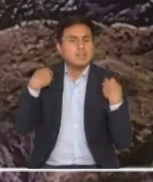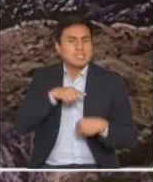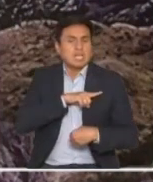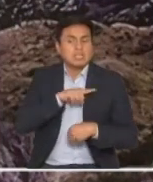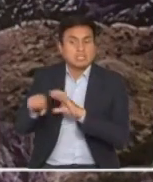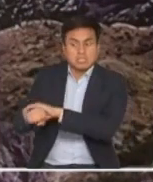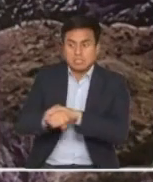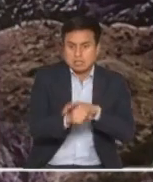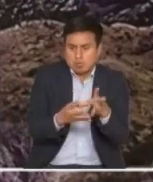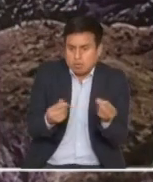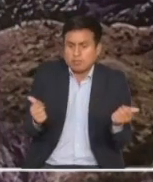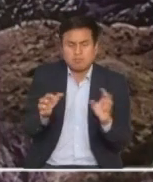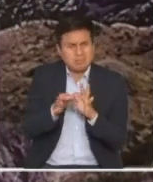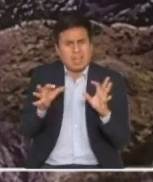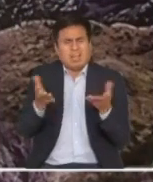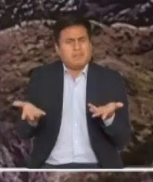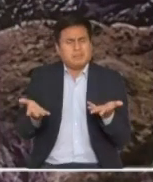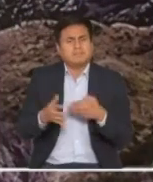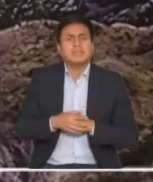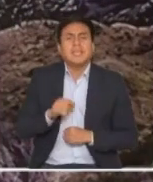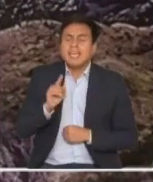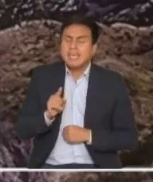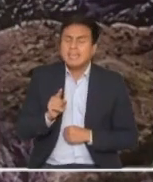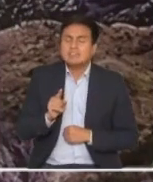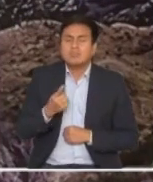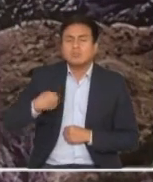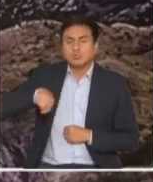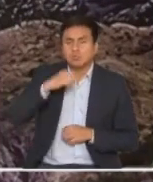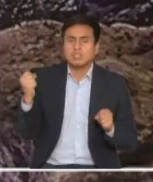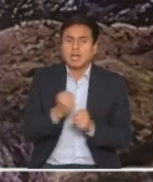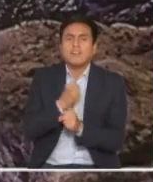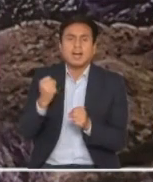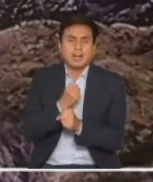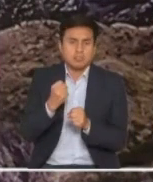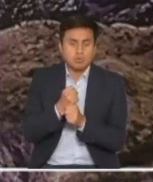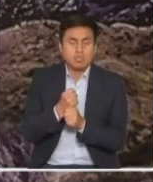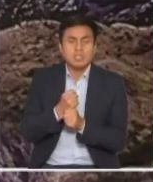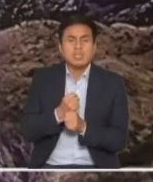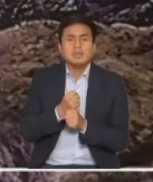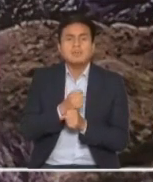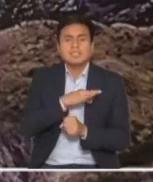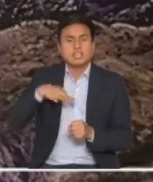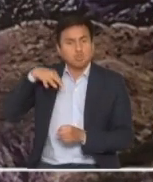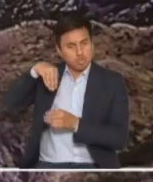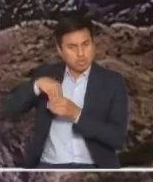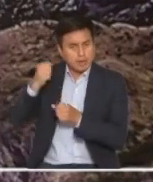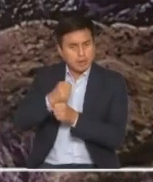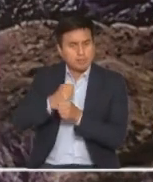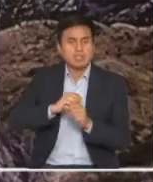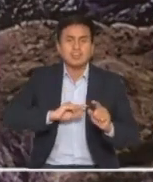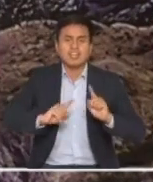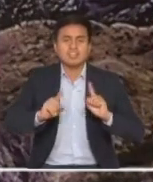detrás de un secuestro que es sumamente grave No en eso Hemos estado trabajando obviamente desde el Ministerio del interior y la la